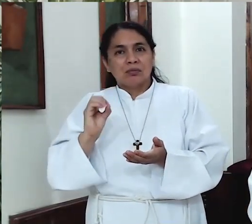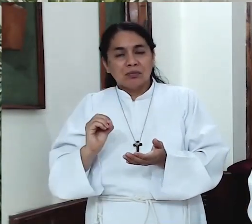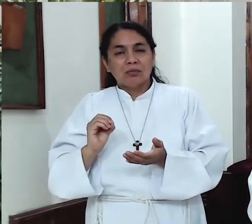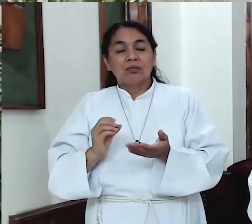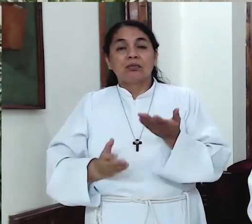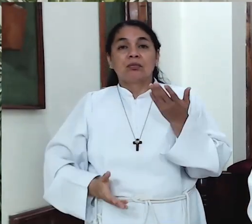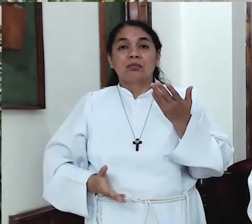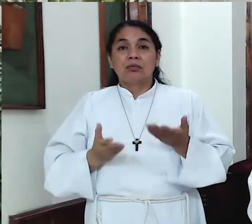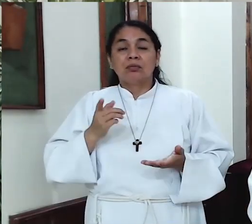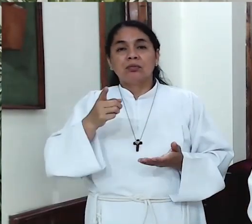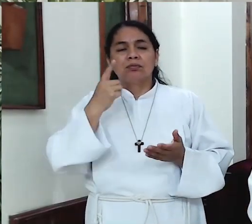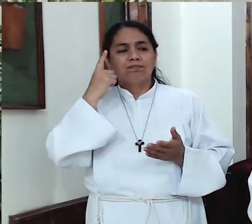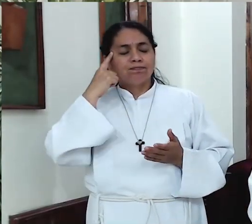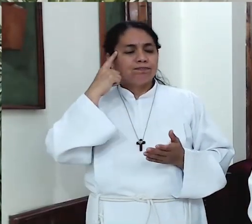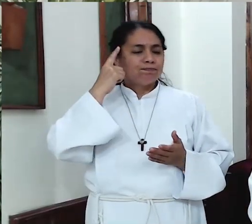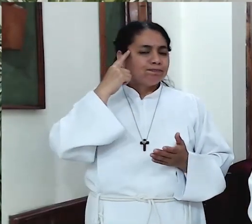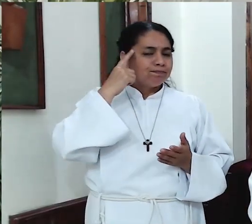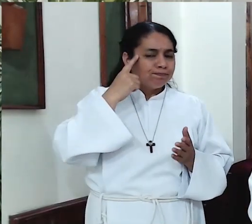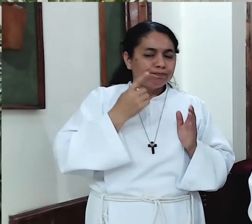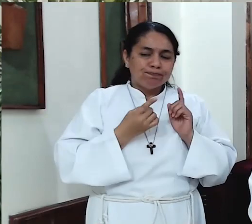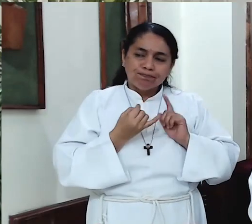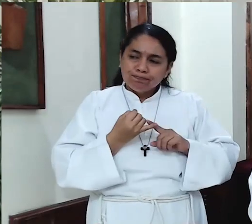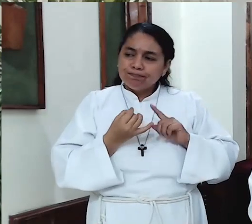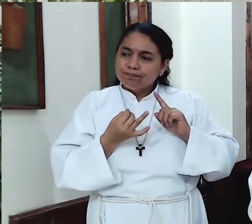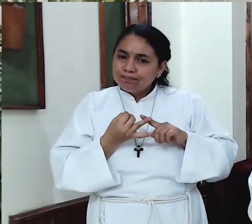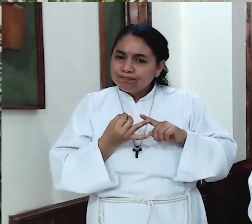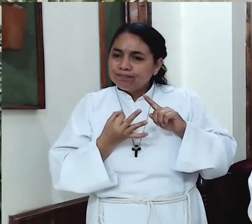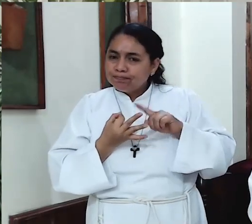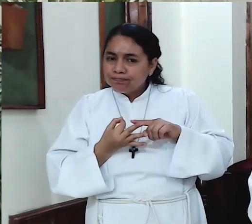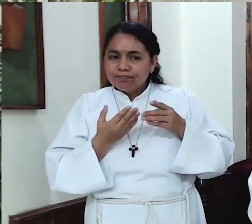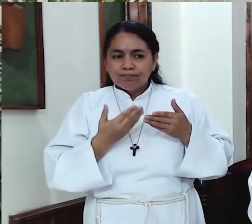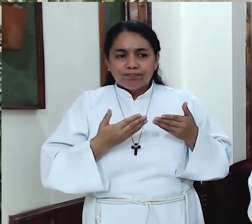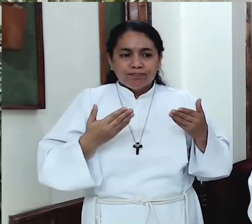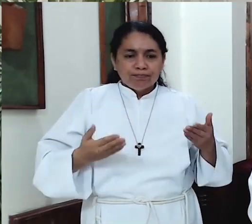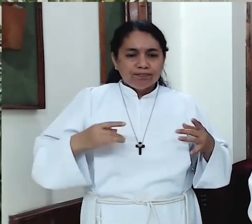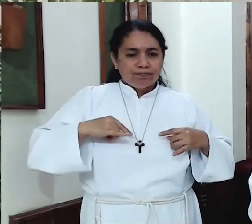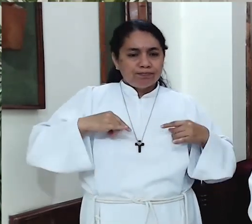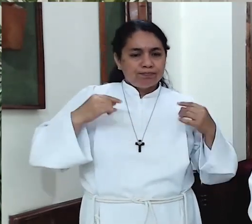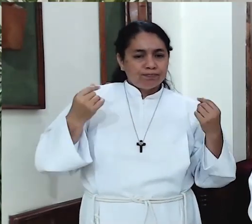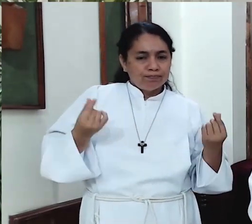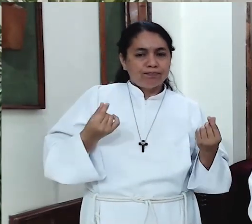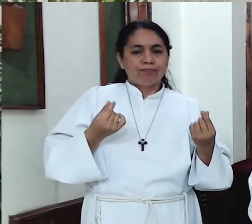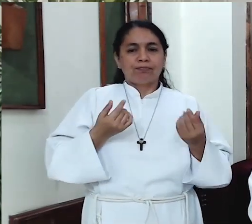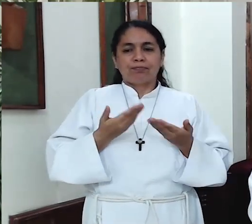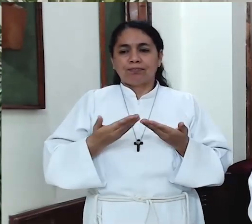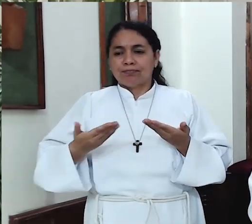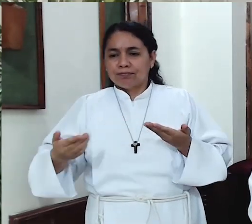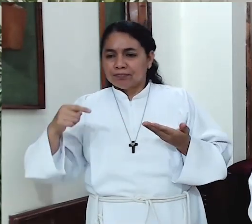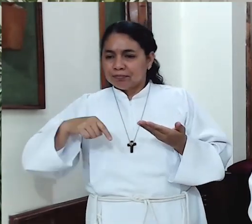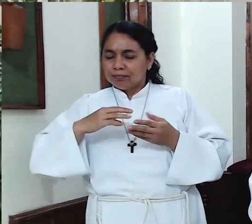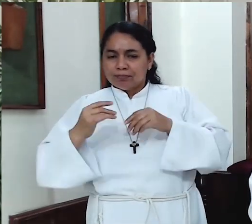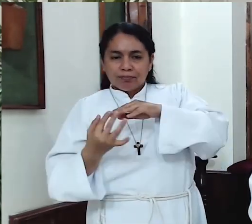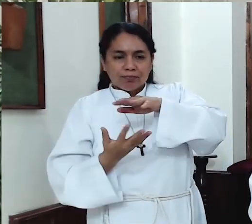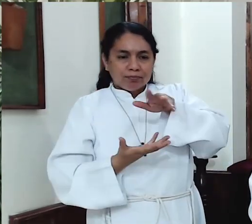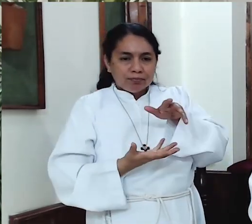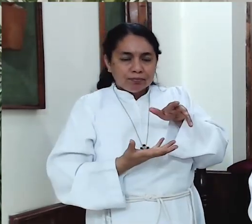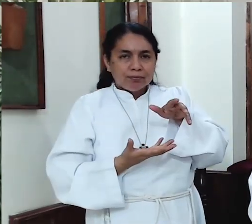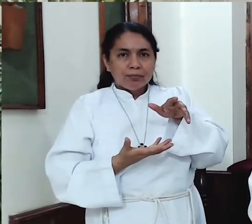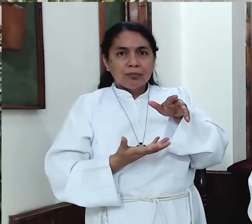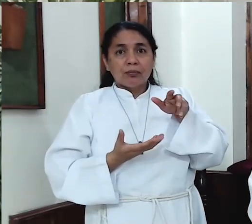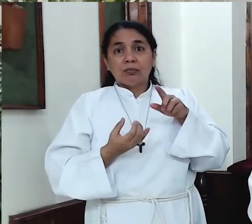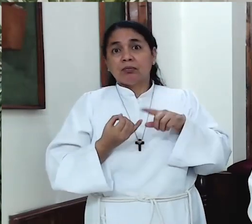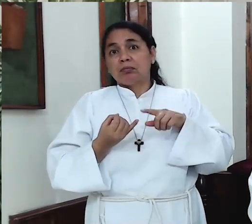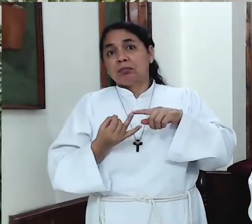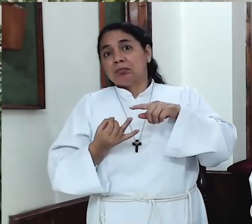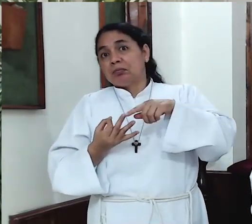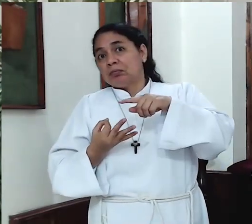identificar. Son tal vez las cosas, las riquezas, los bienes de esta tierra. ¿Acaso